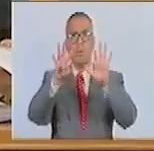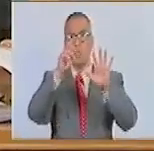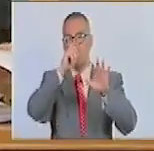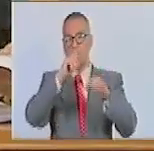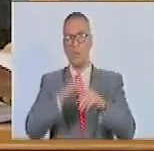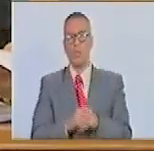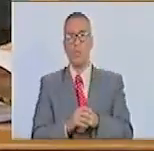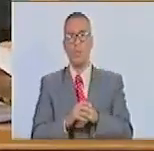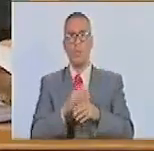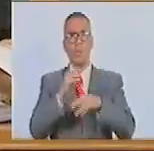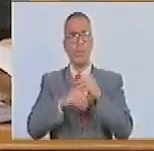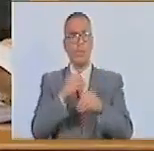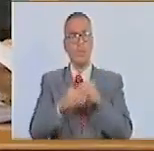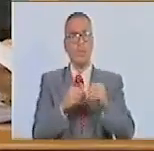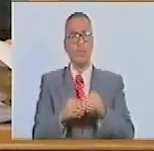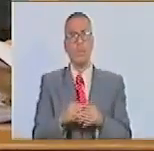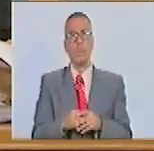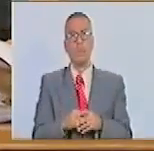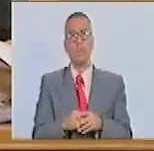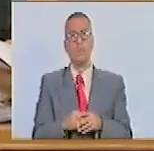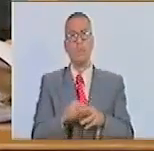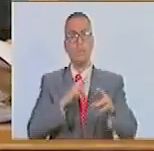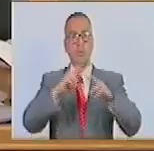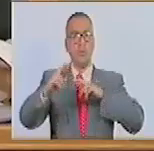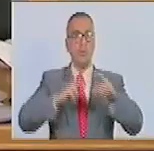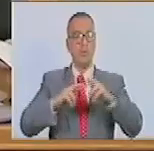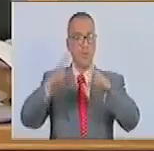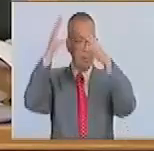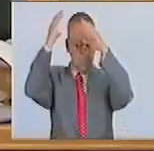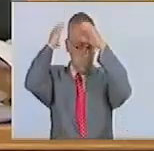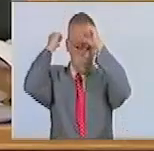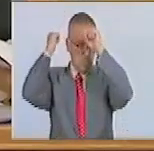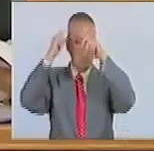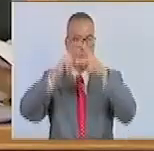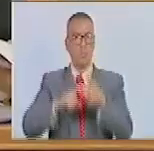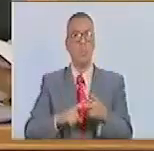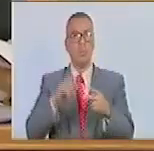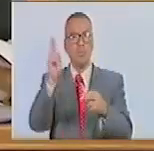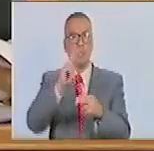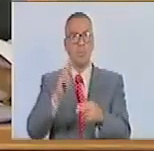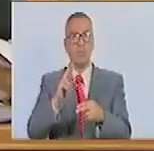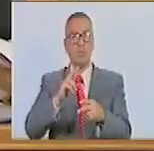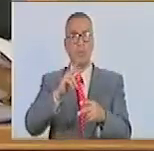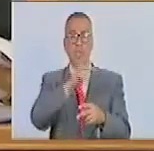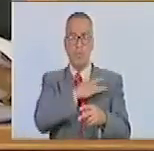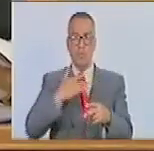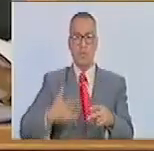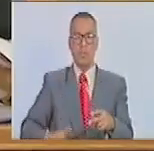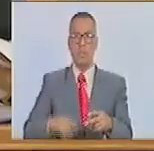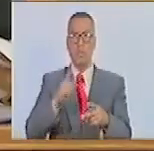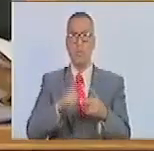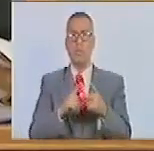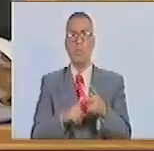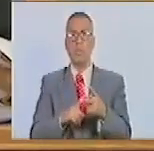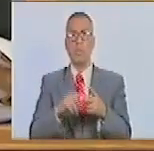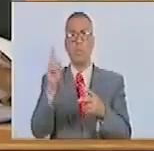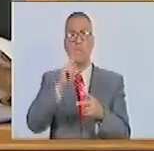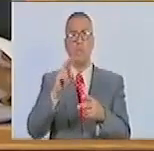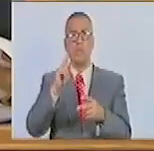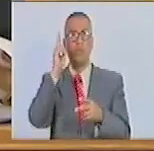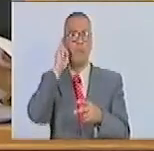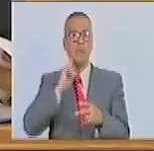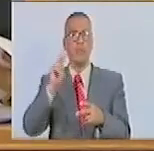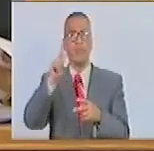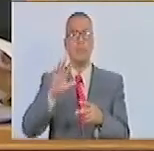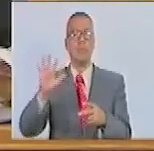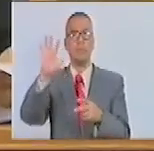años del establecimiento de las relaciones diplomáticas entre la República Popular China y la República